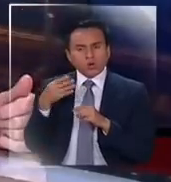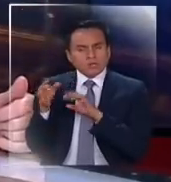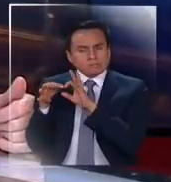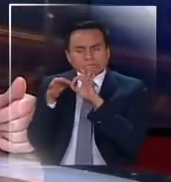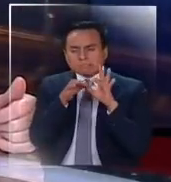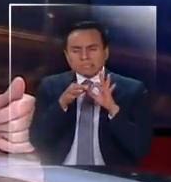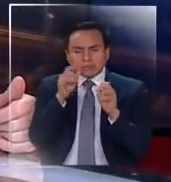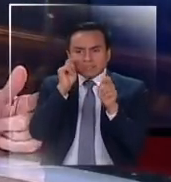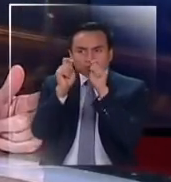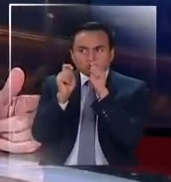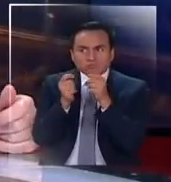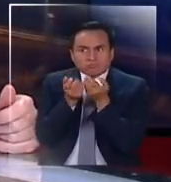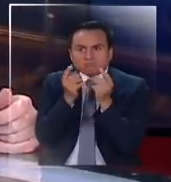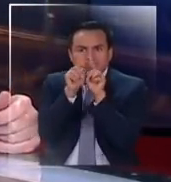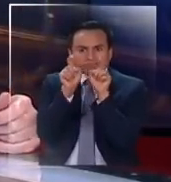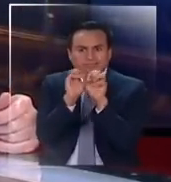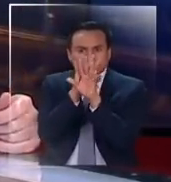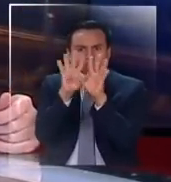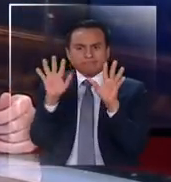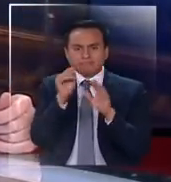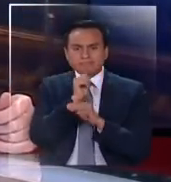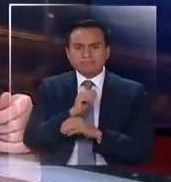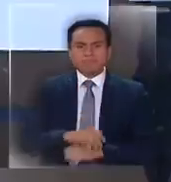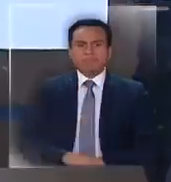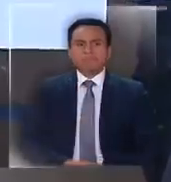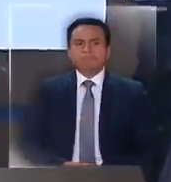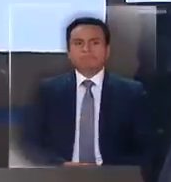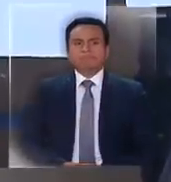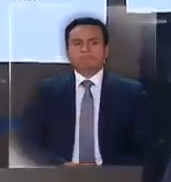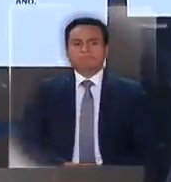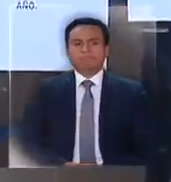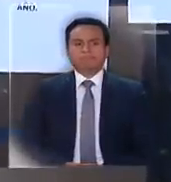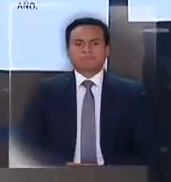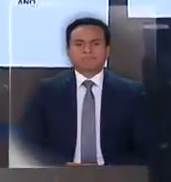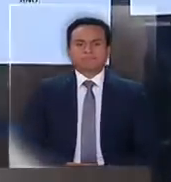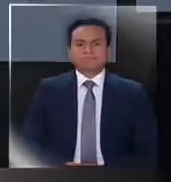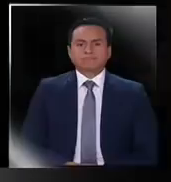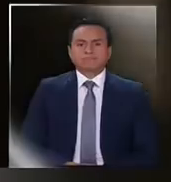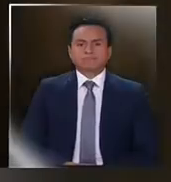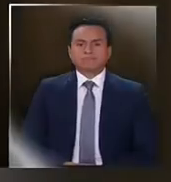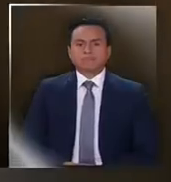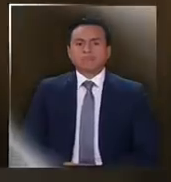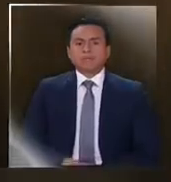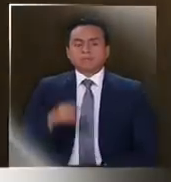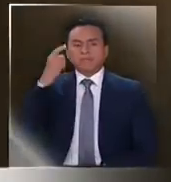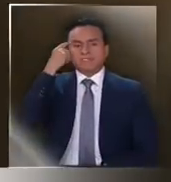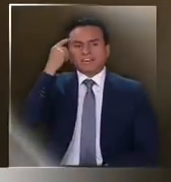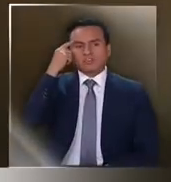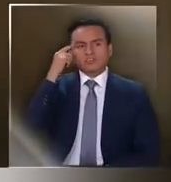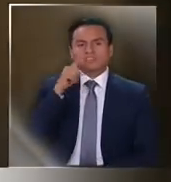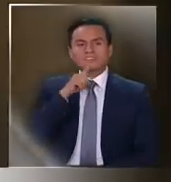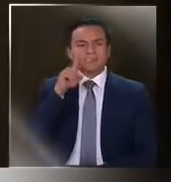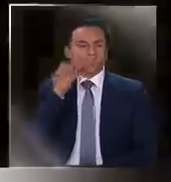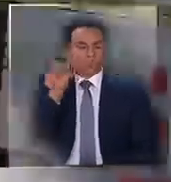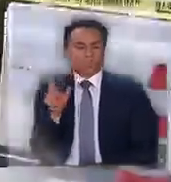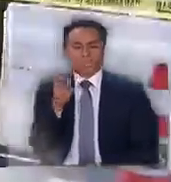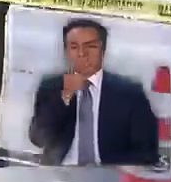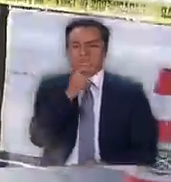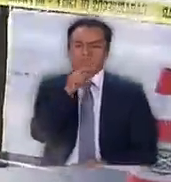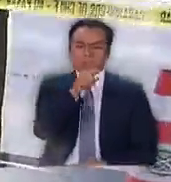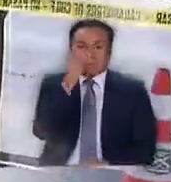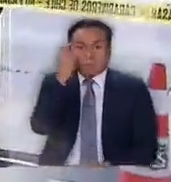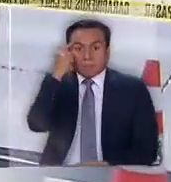peligroso incidente todavía no están del todo claras. pensaron que el tío Dani se estaba riendo de ellos.